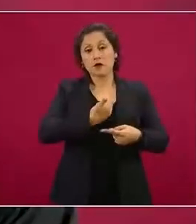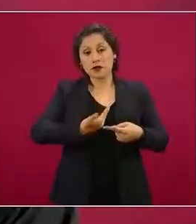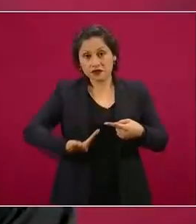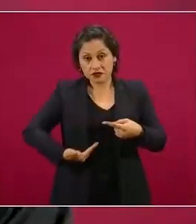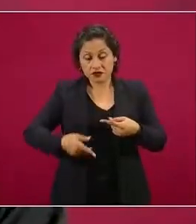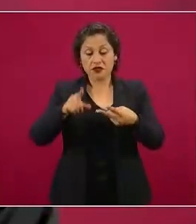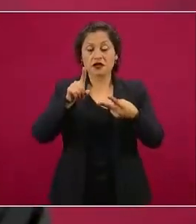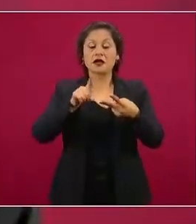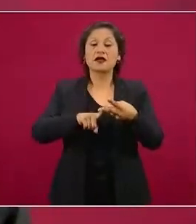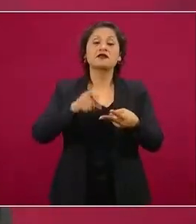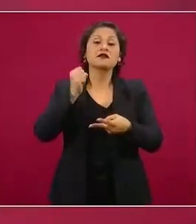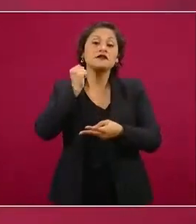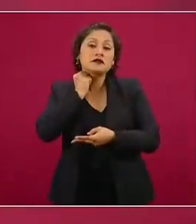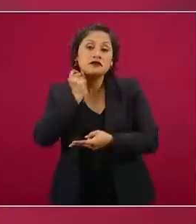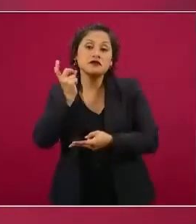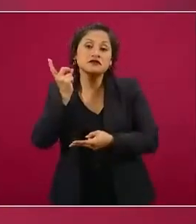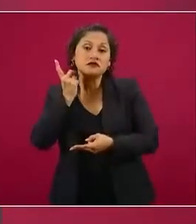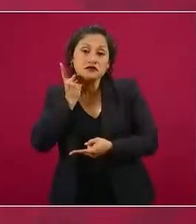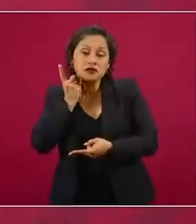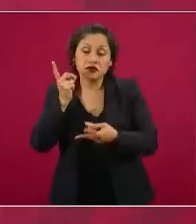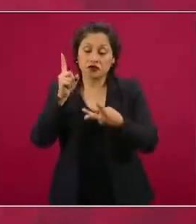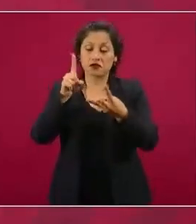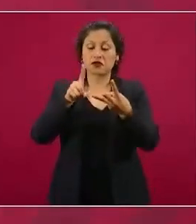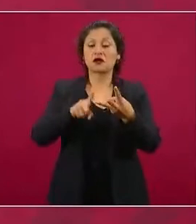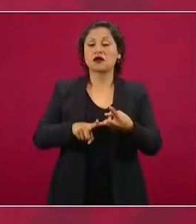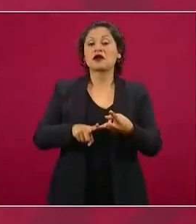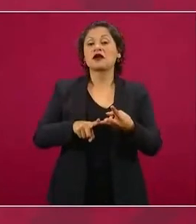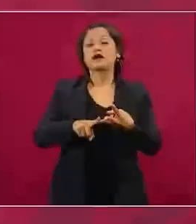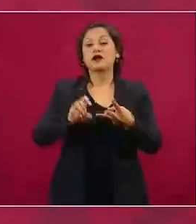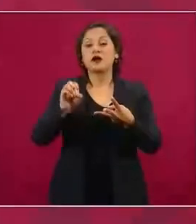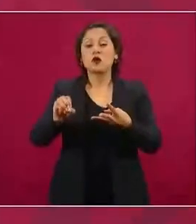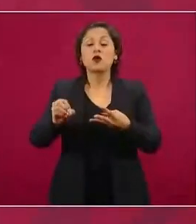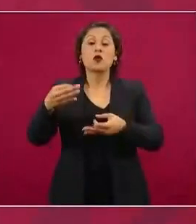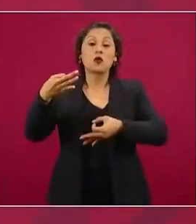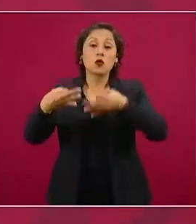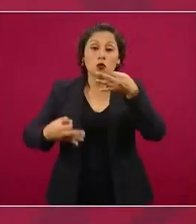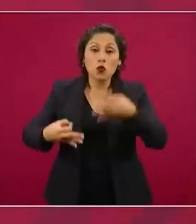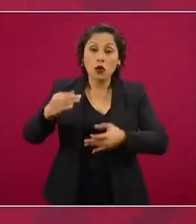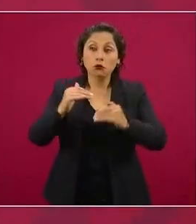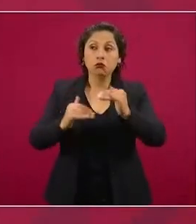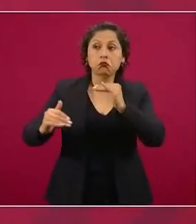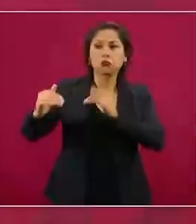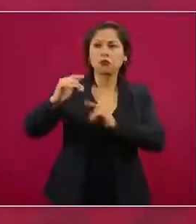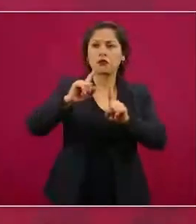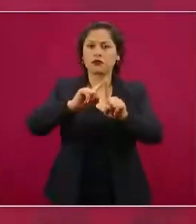sean legisladores, sean jueces, magistrados, ministros.